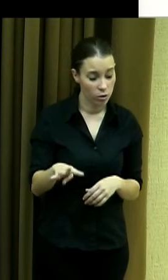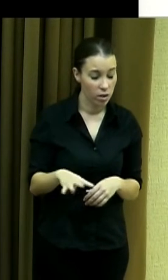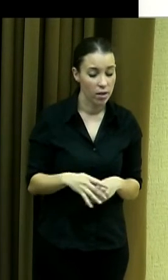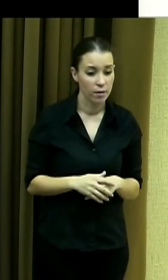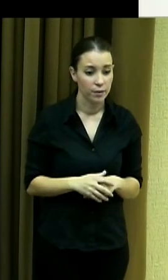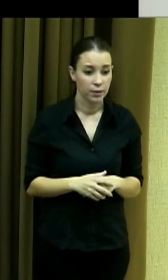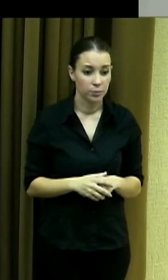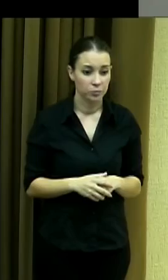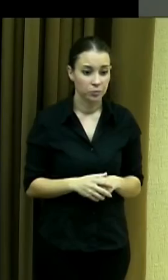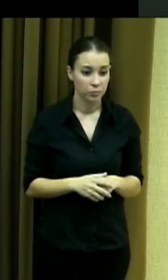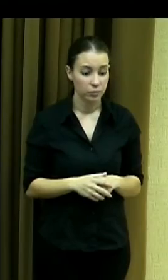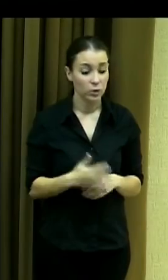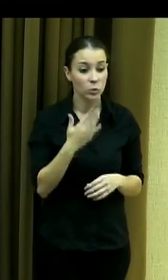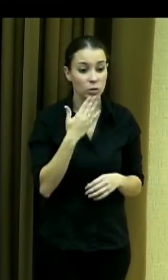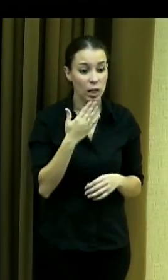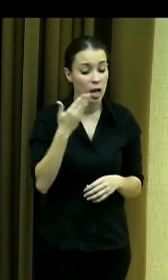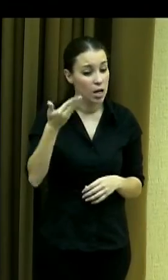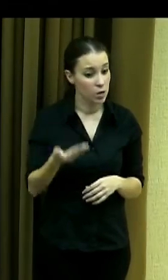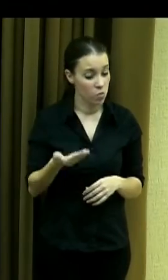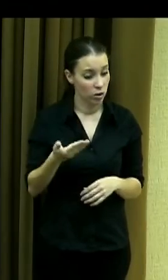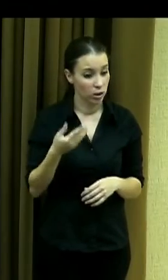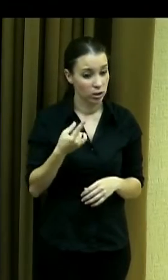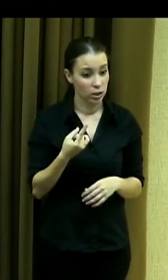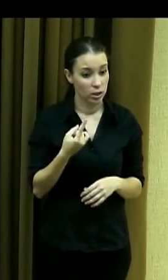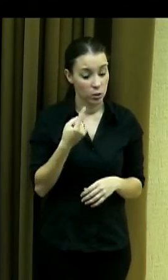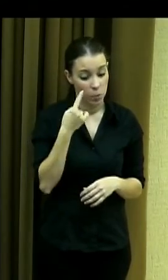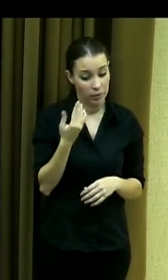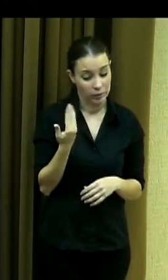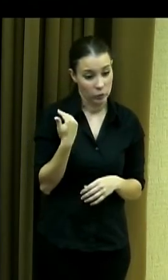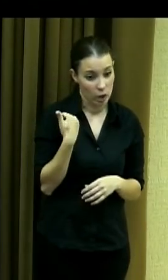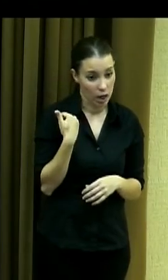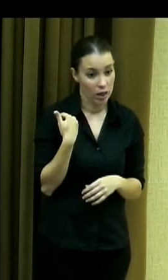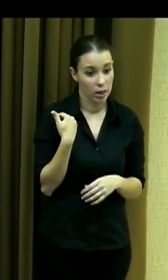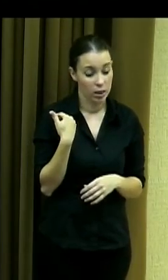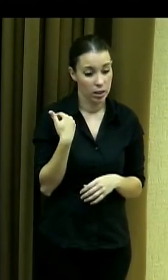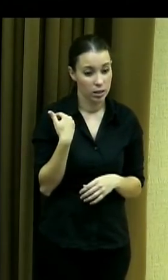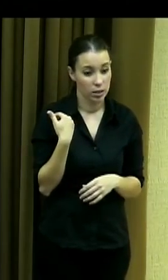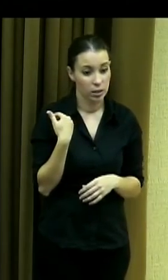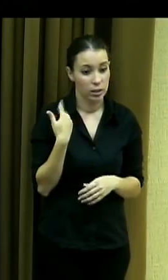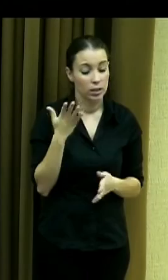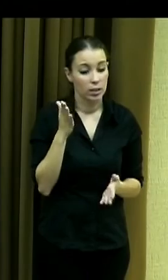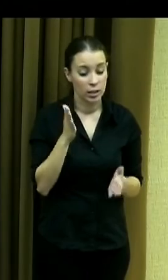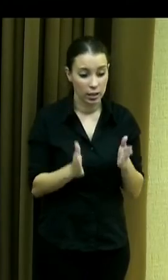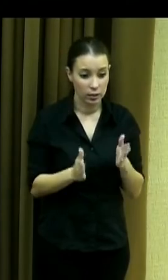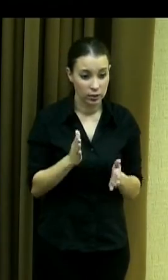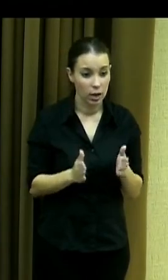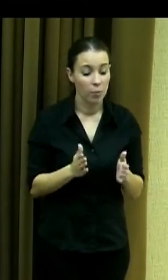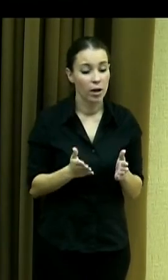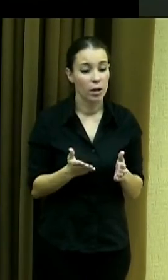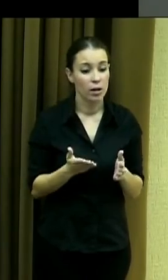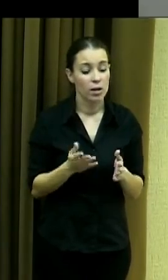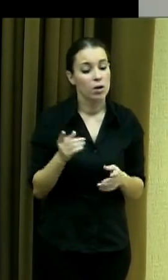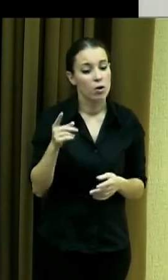porque es una edad clave, ya lo hemos visto anteriormente, el inicio de la etapa secundaria, inicio de problemáticas, sobre todo a